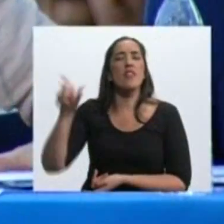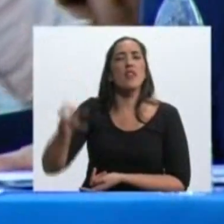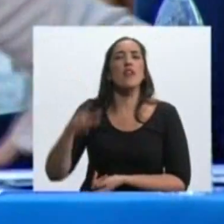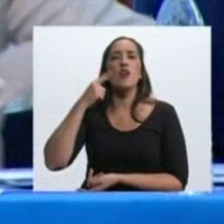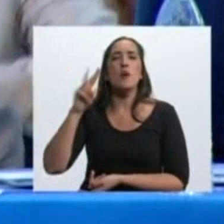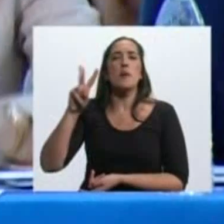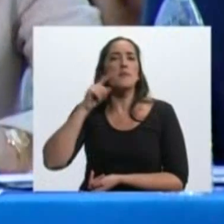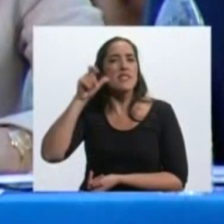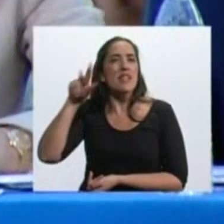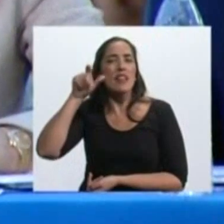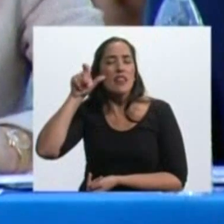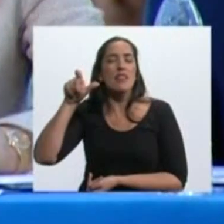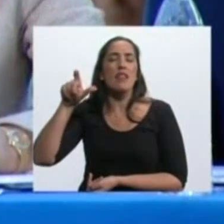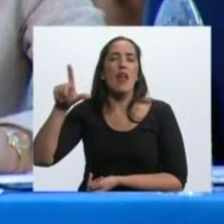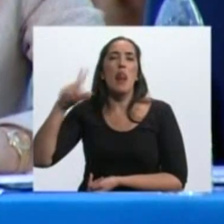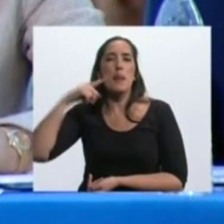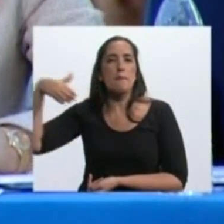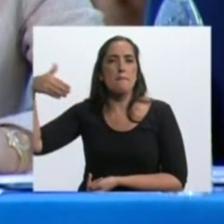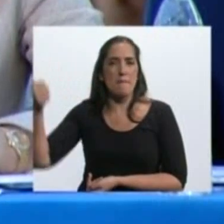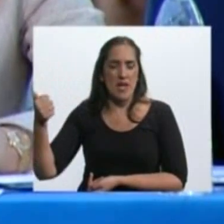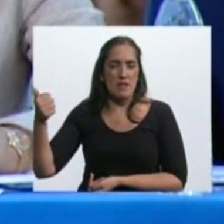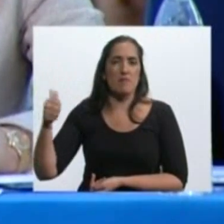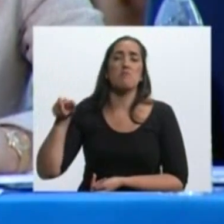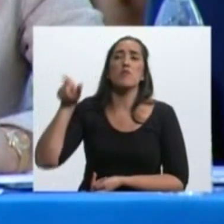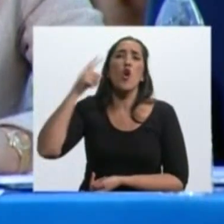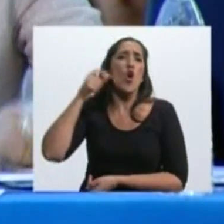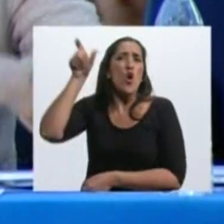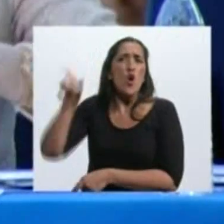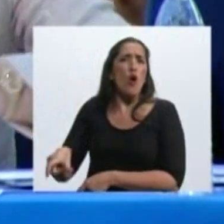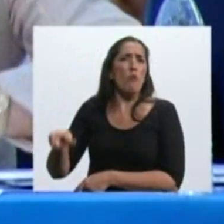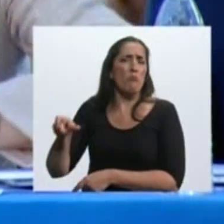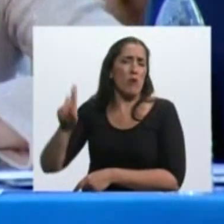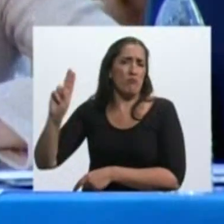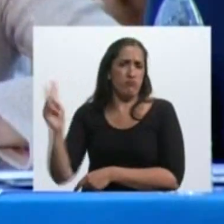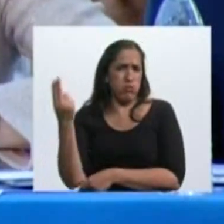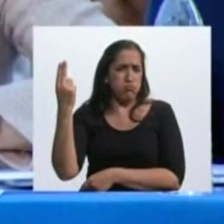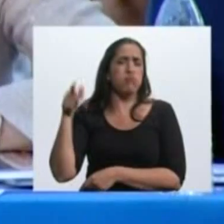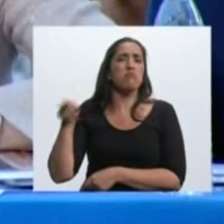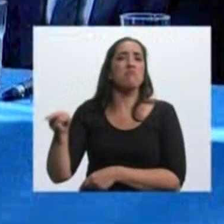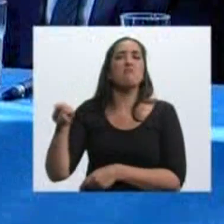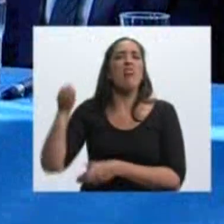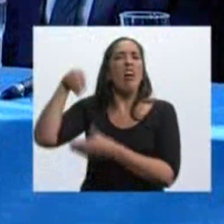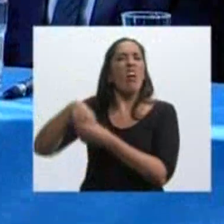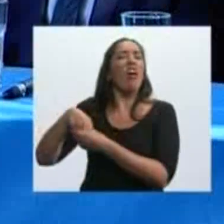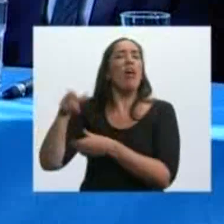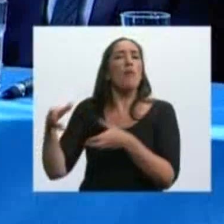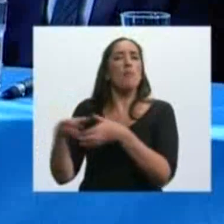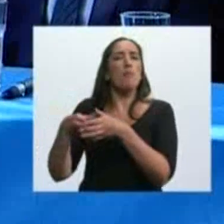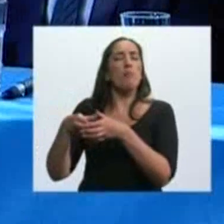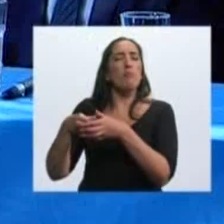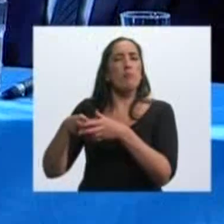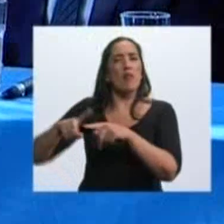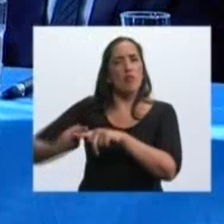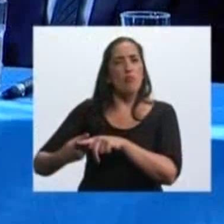30 años que moría ese gran dirigente del Partido Conservador que